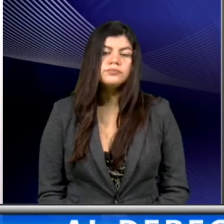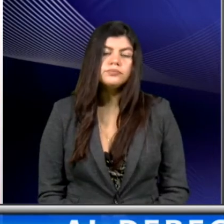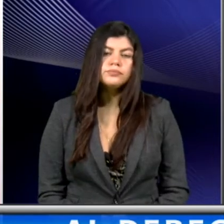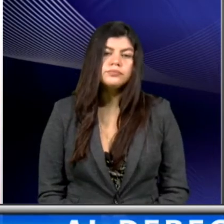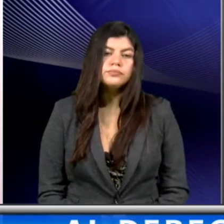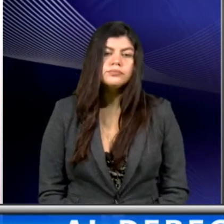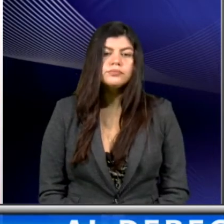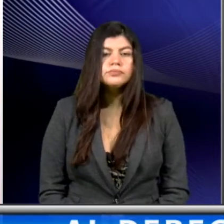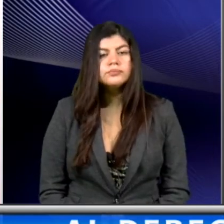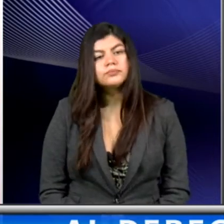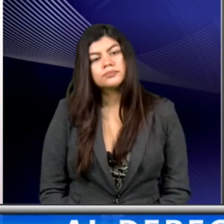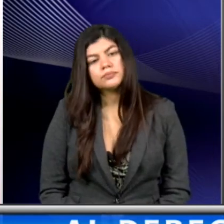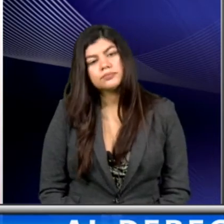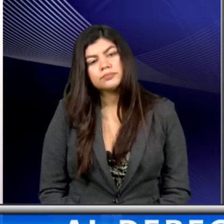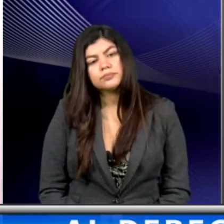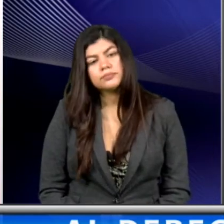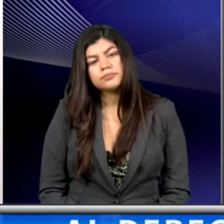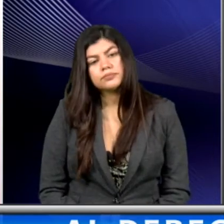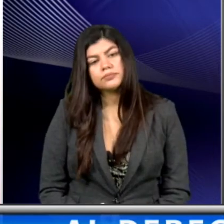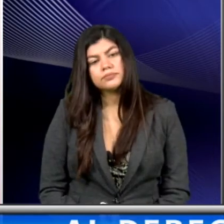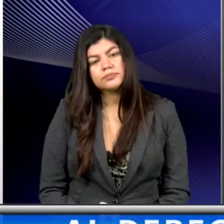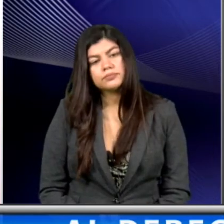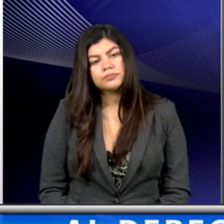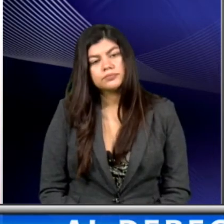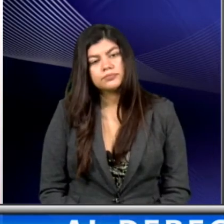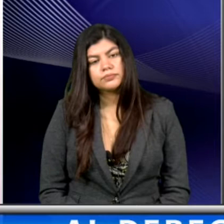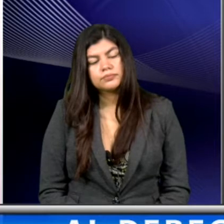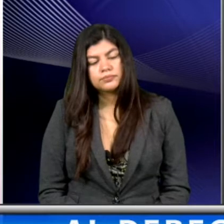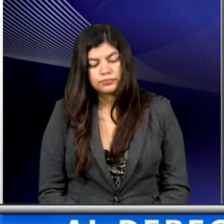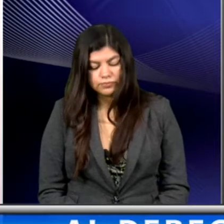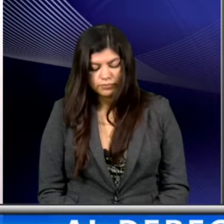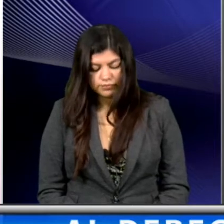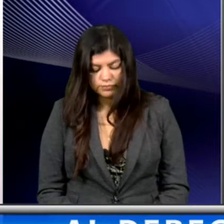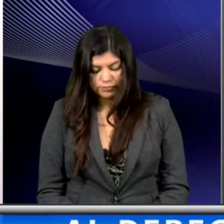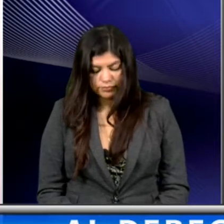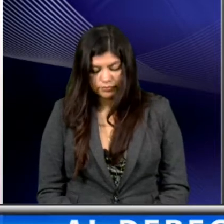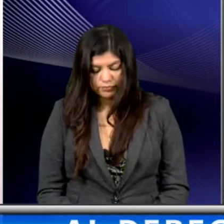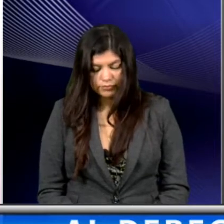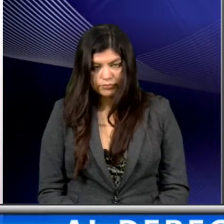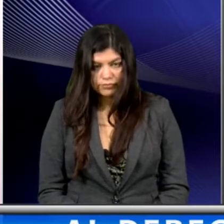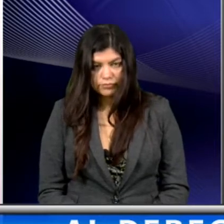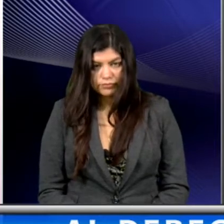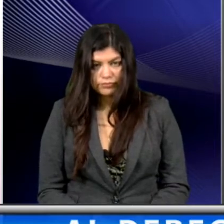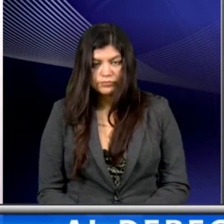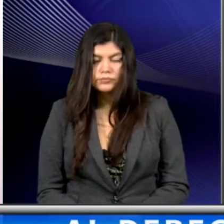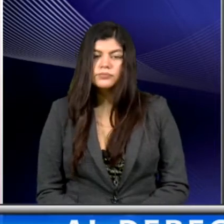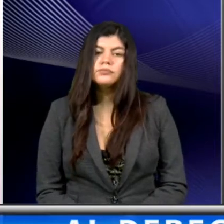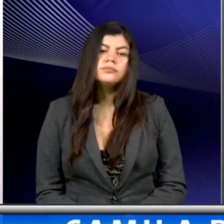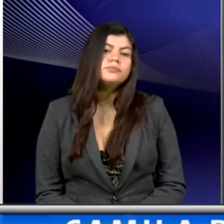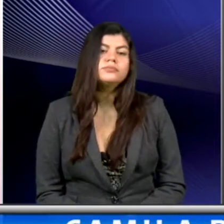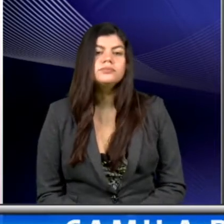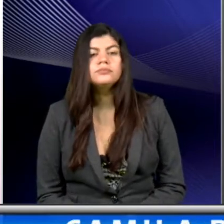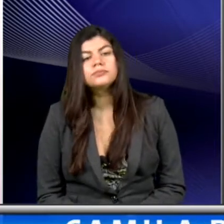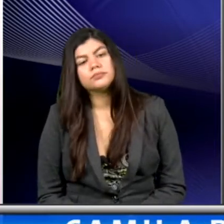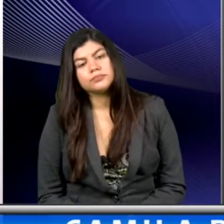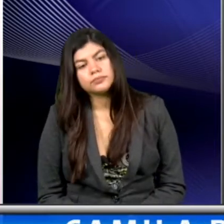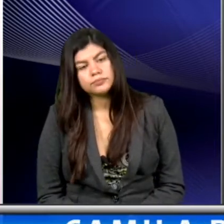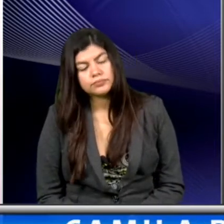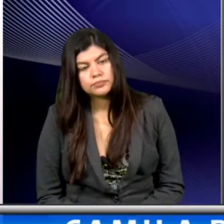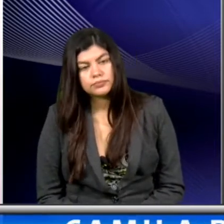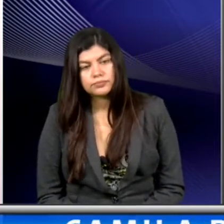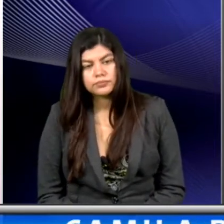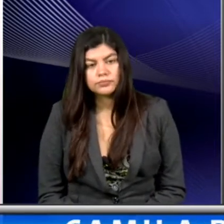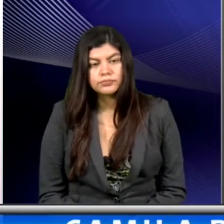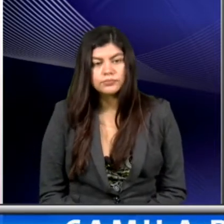organismo, se espera que toda la comunidad en su conjunto, en los distintos roles sociales que nosotros tenemos como ciudadanos